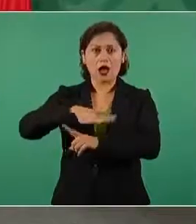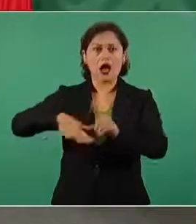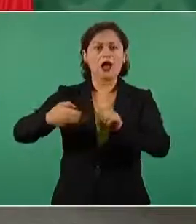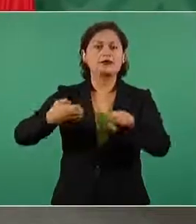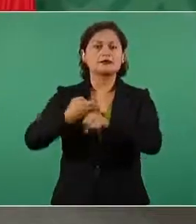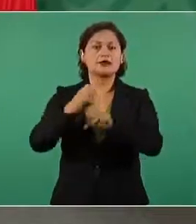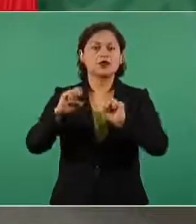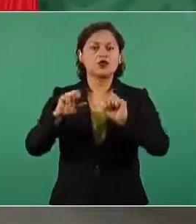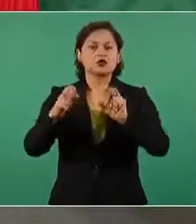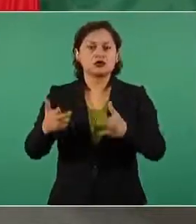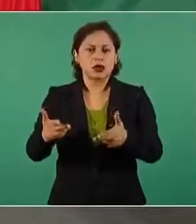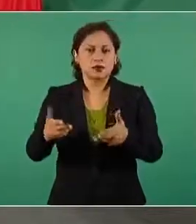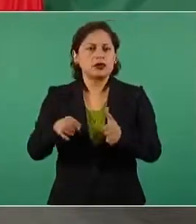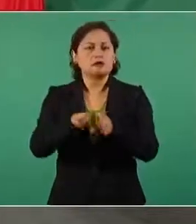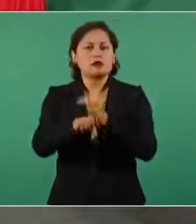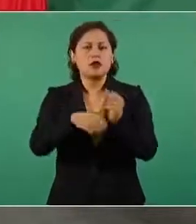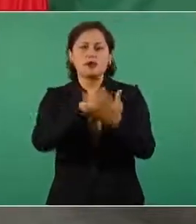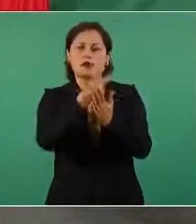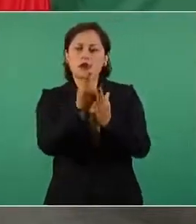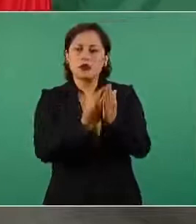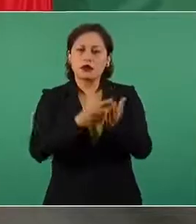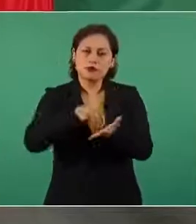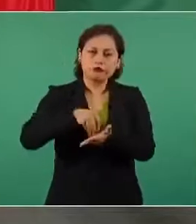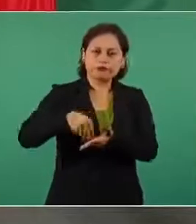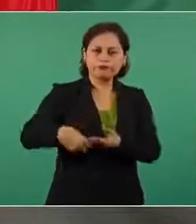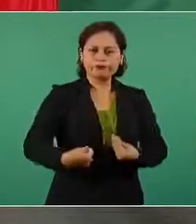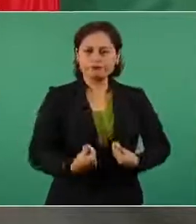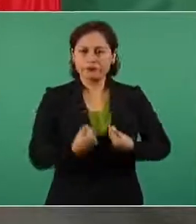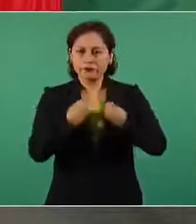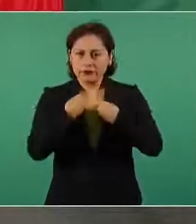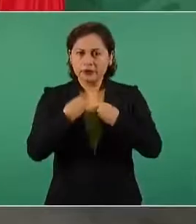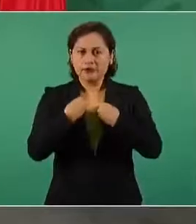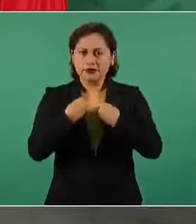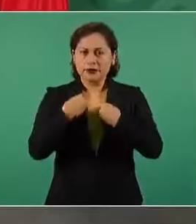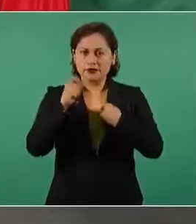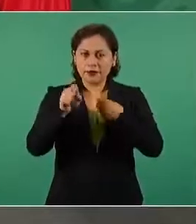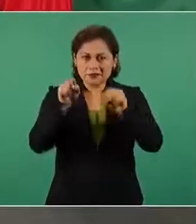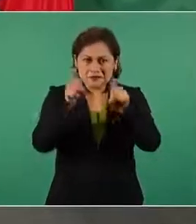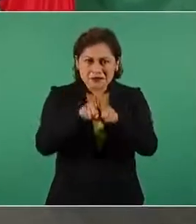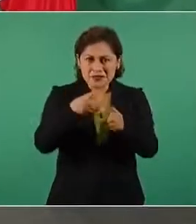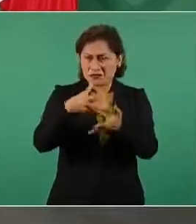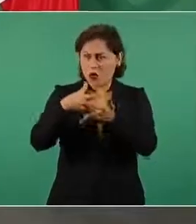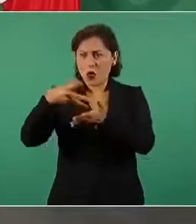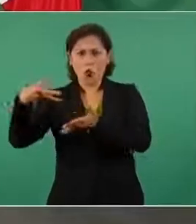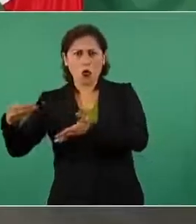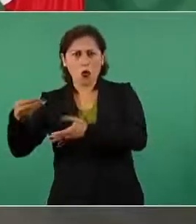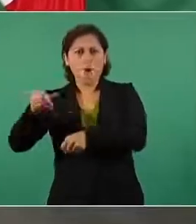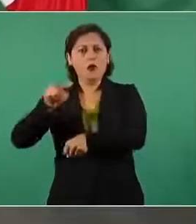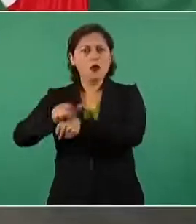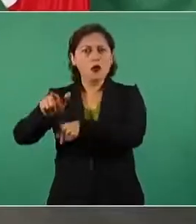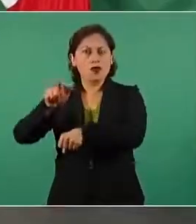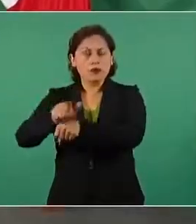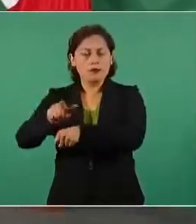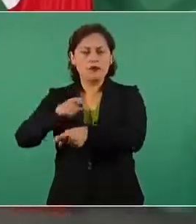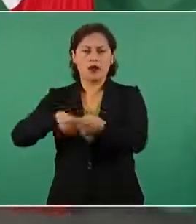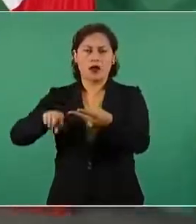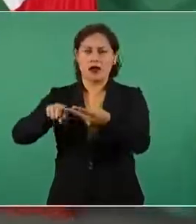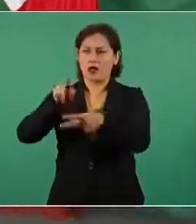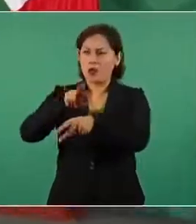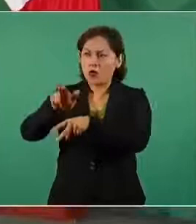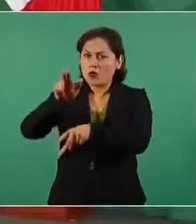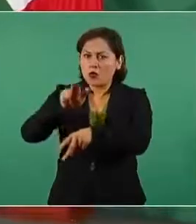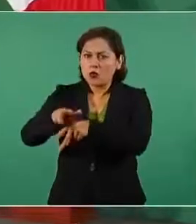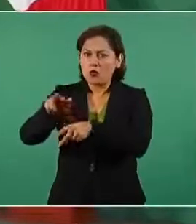del programa Sembrando Vida, que se aplique en Guatemala, que se aplique de inmediato en Honduras, en El